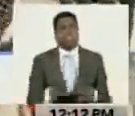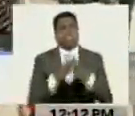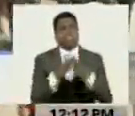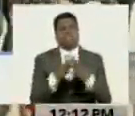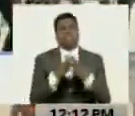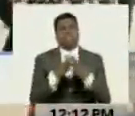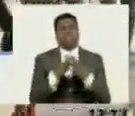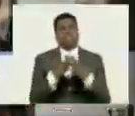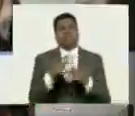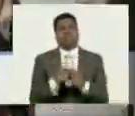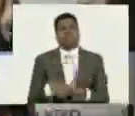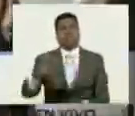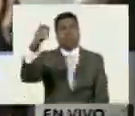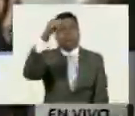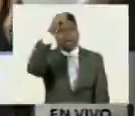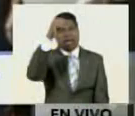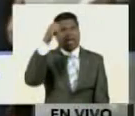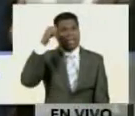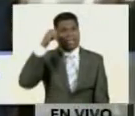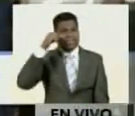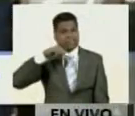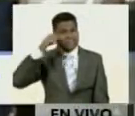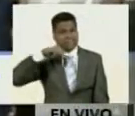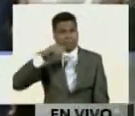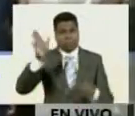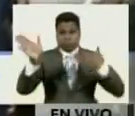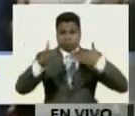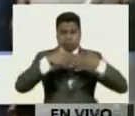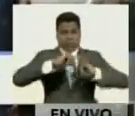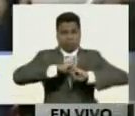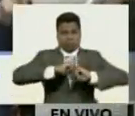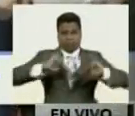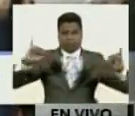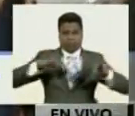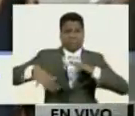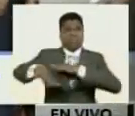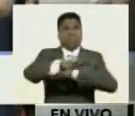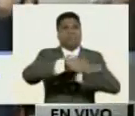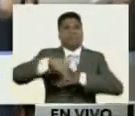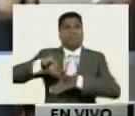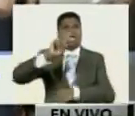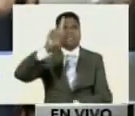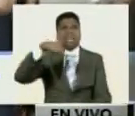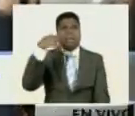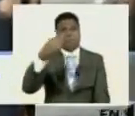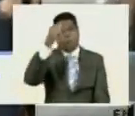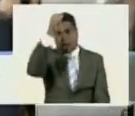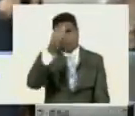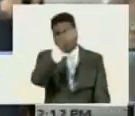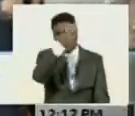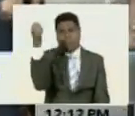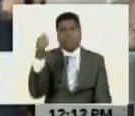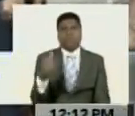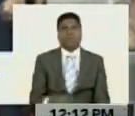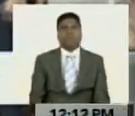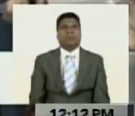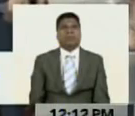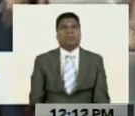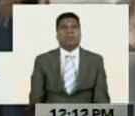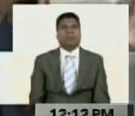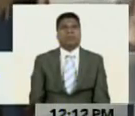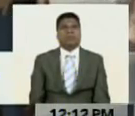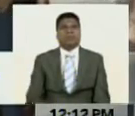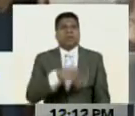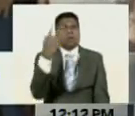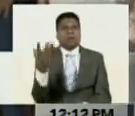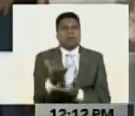parroquias. Y el día sábado cerramos también en la Plaza Bolívar con la gran feria. Y bueno, y después el domingo con nuestra gran tradicional quema